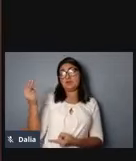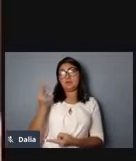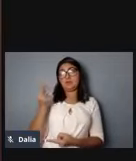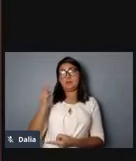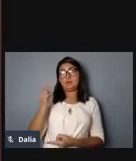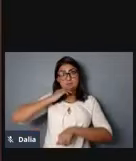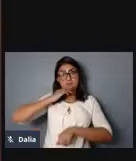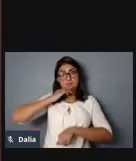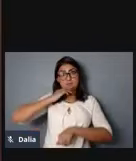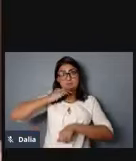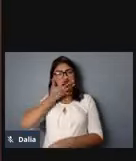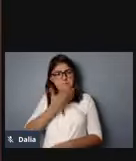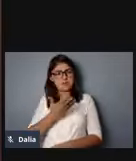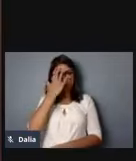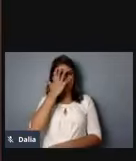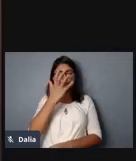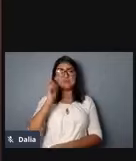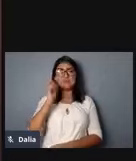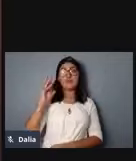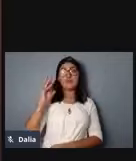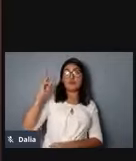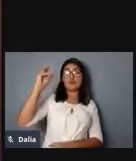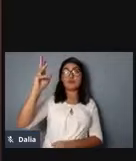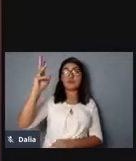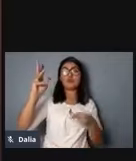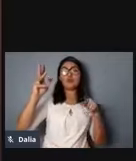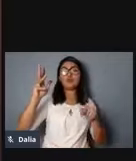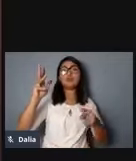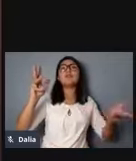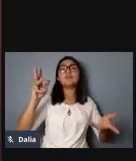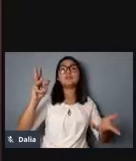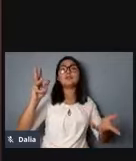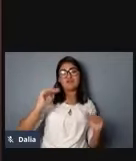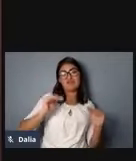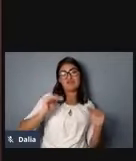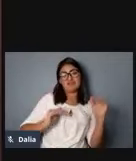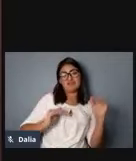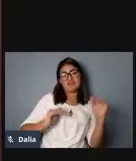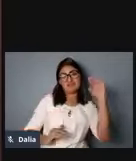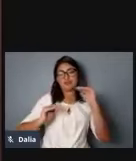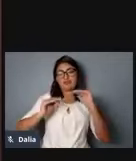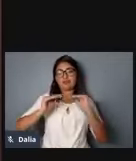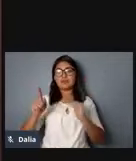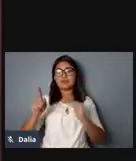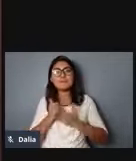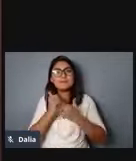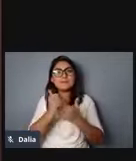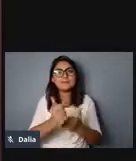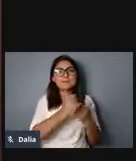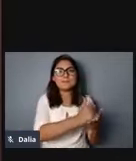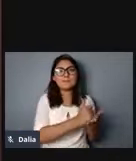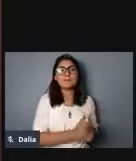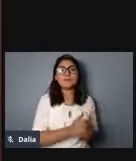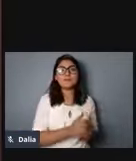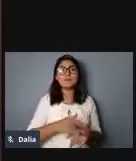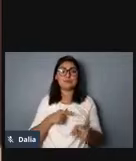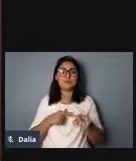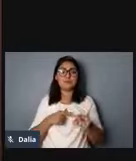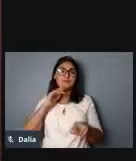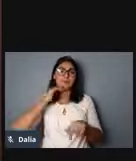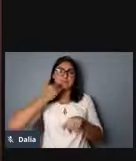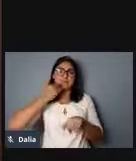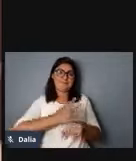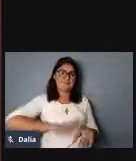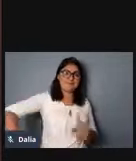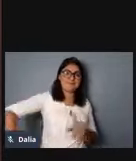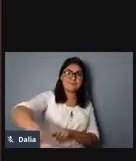futuro ayudar a acortar esa brecha, porque hay una responsabilidad social, hay un